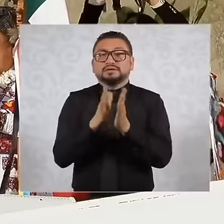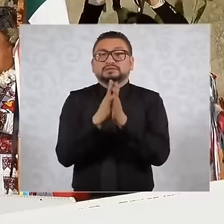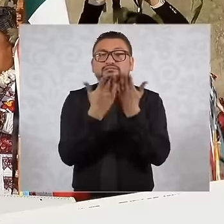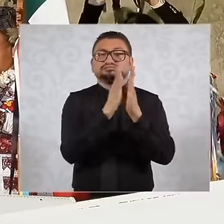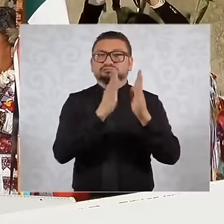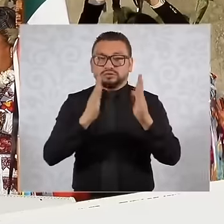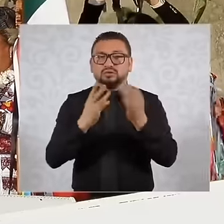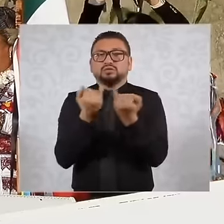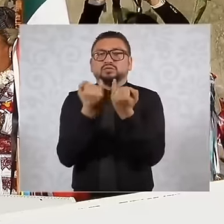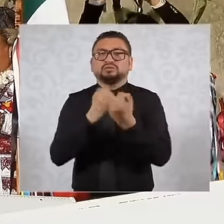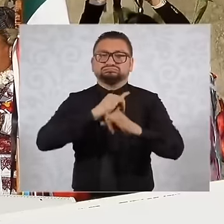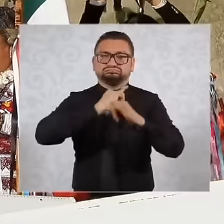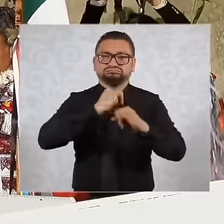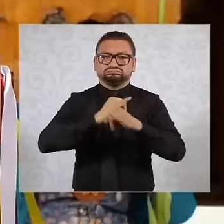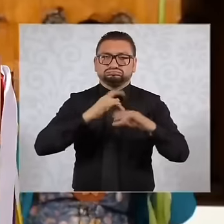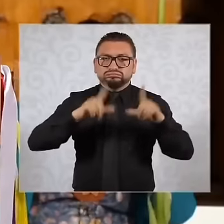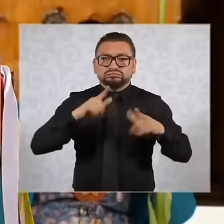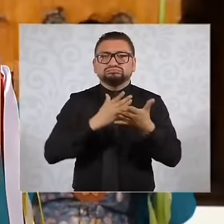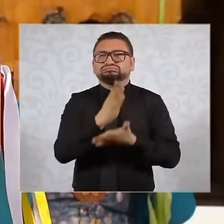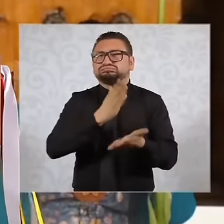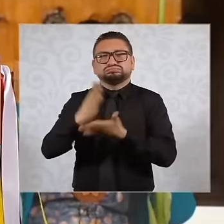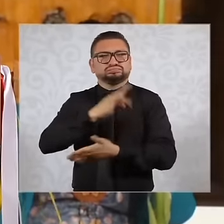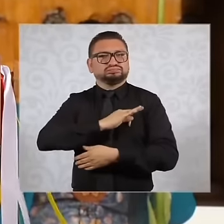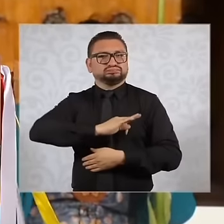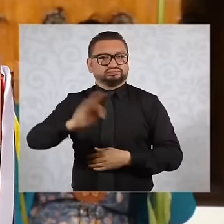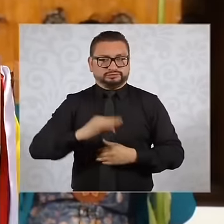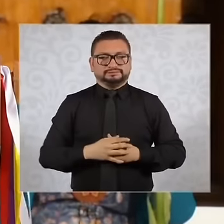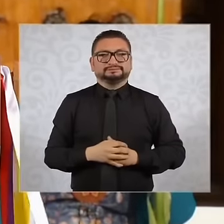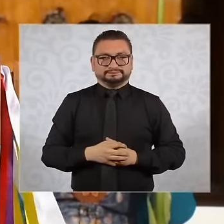bibliotecas digitales de libre acceso.